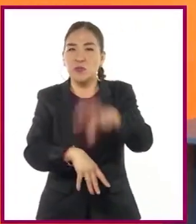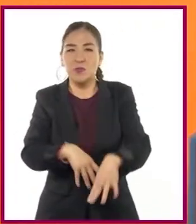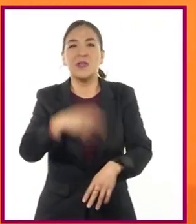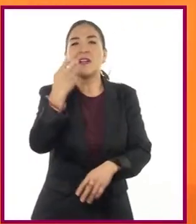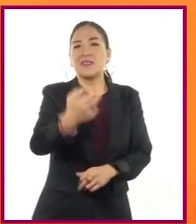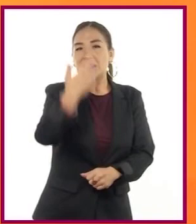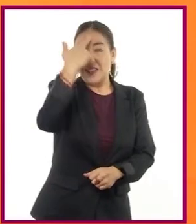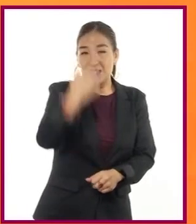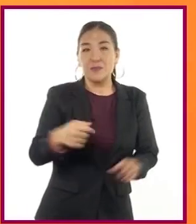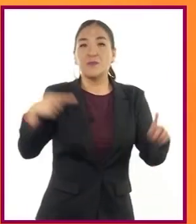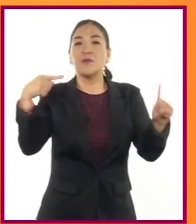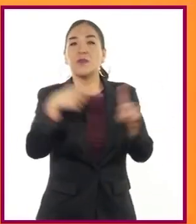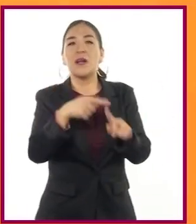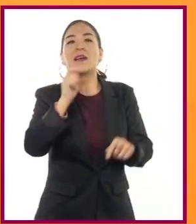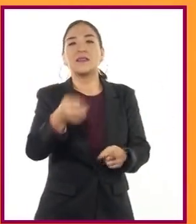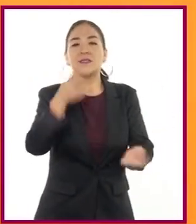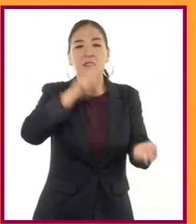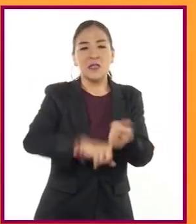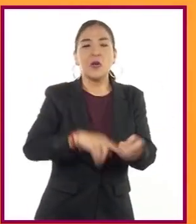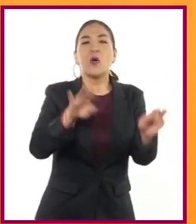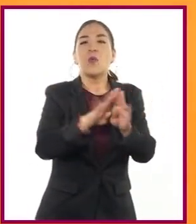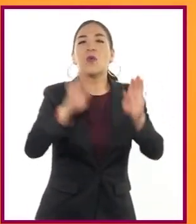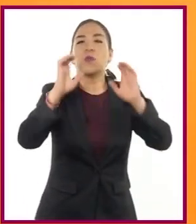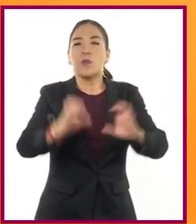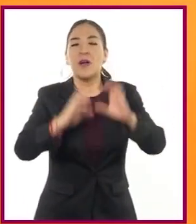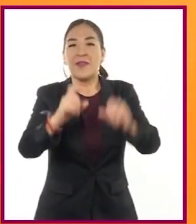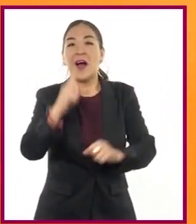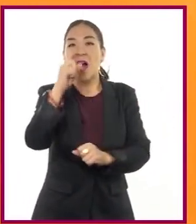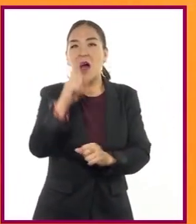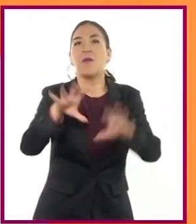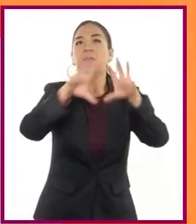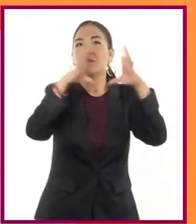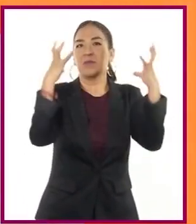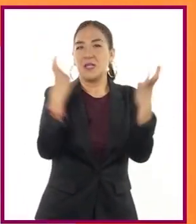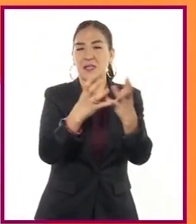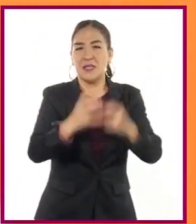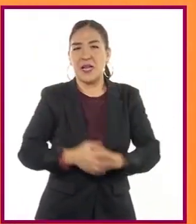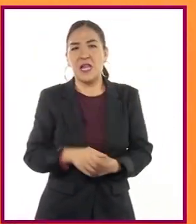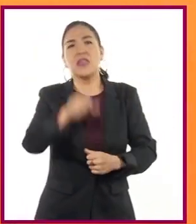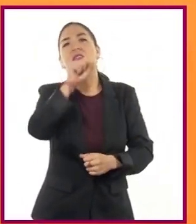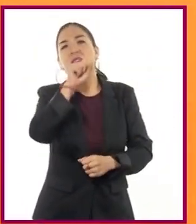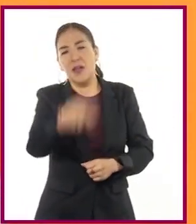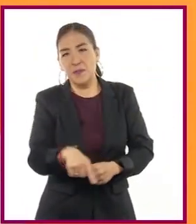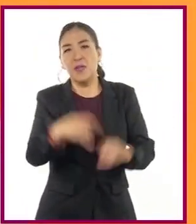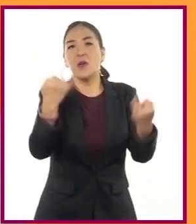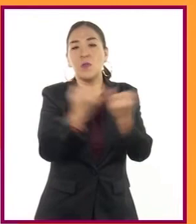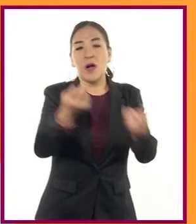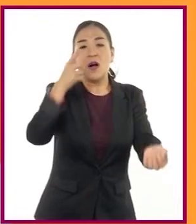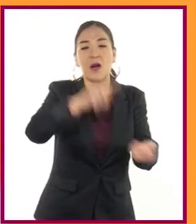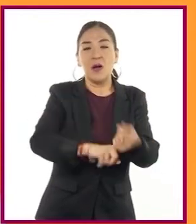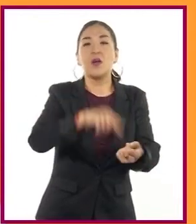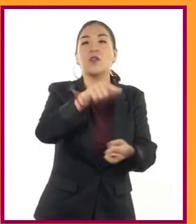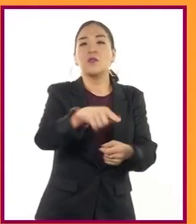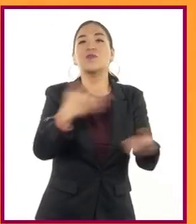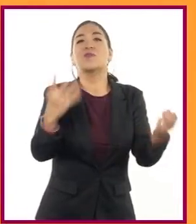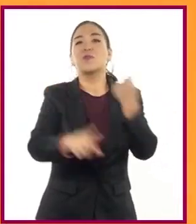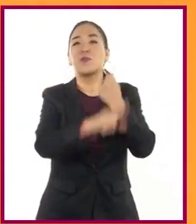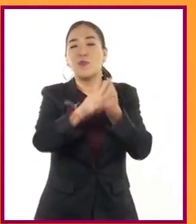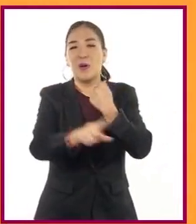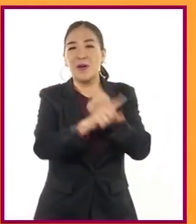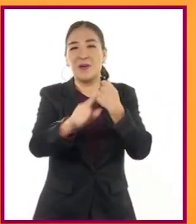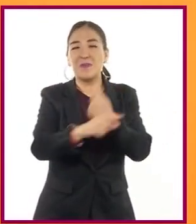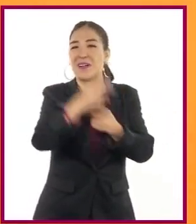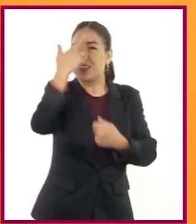afecta directamente a las reservas de agua en el planeta. Además, la infraestructura en malas